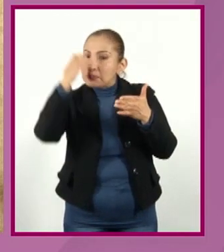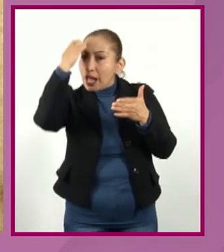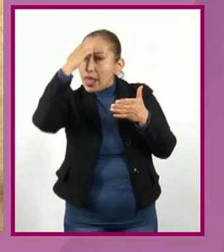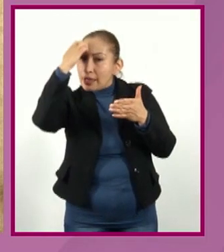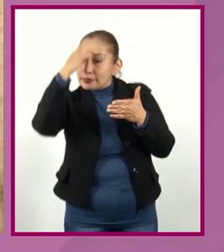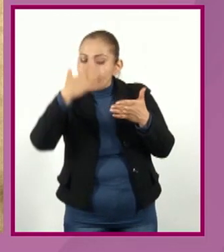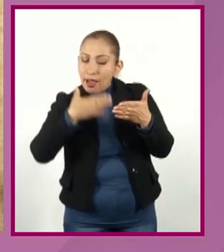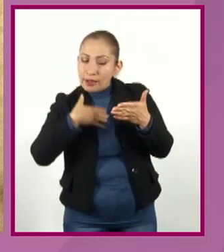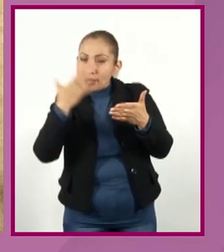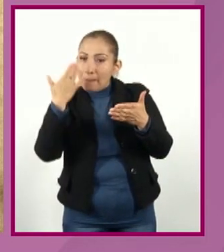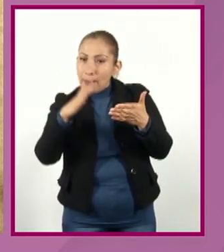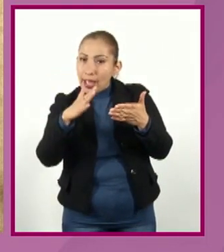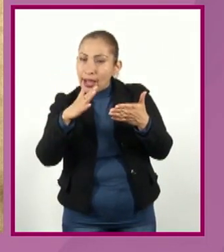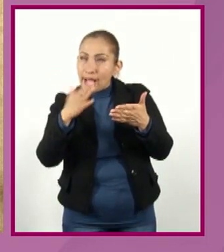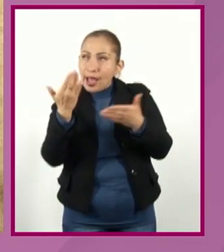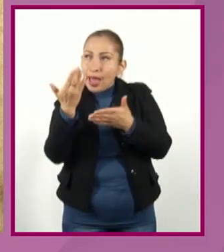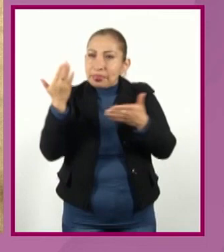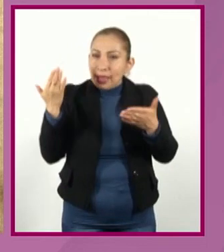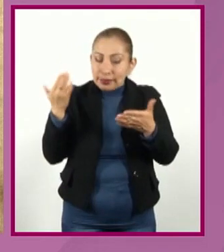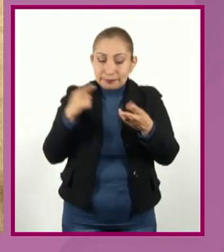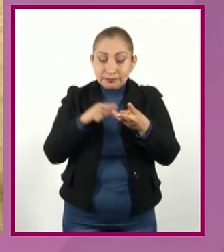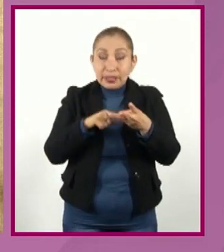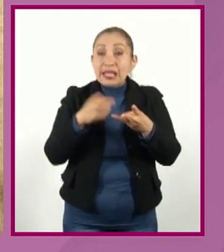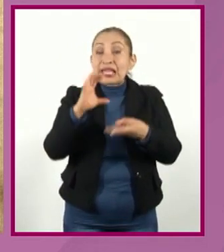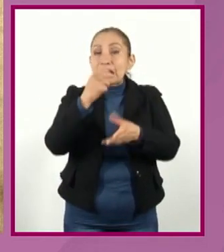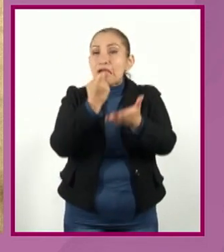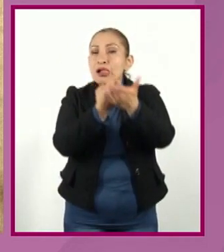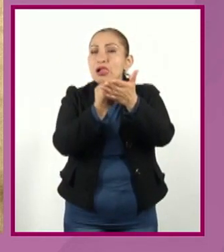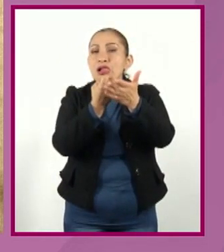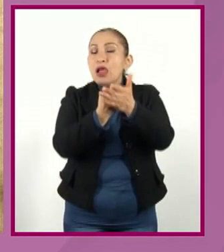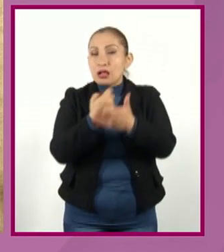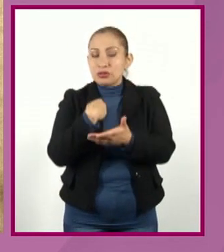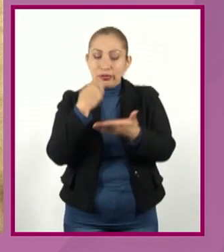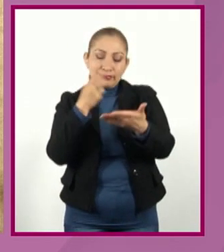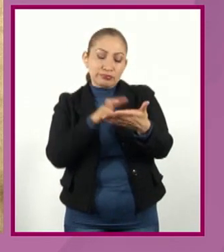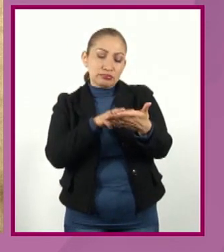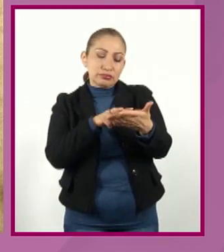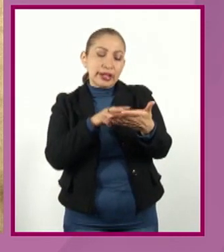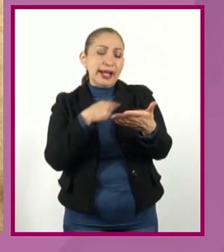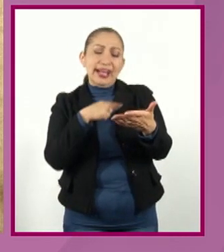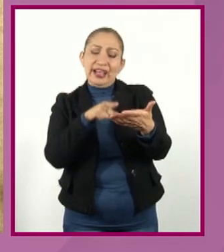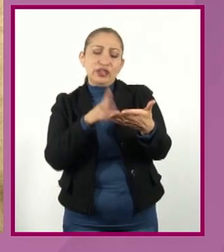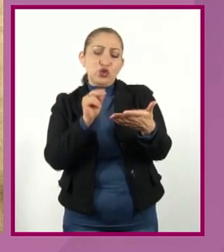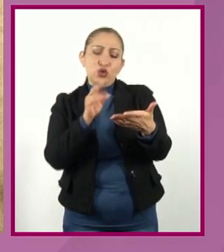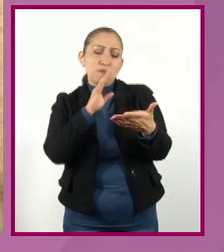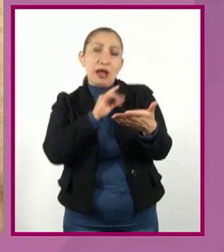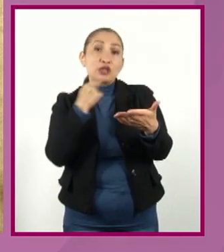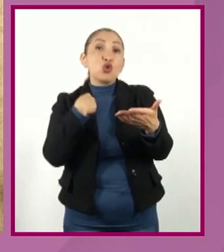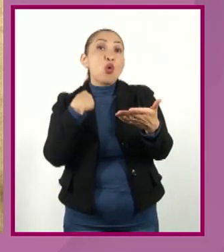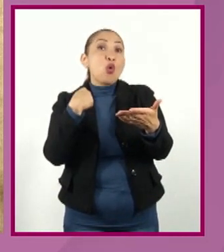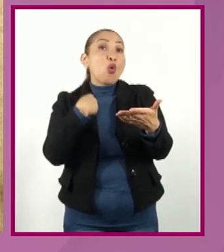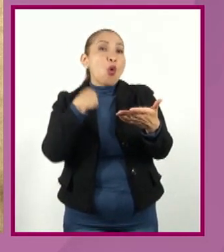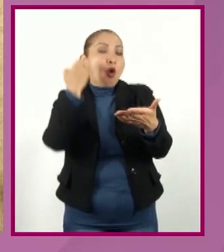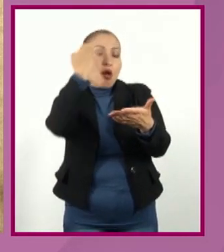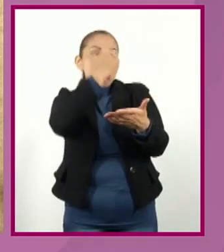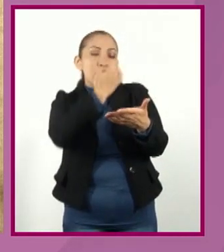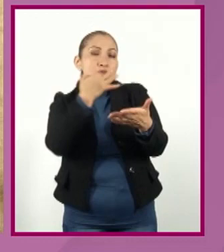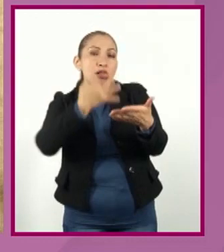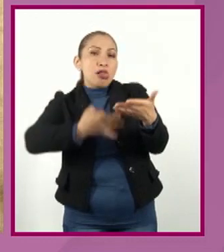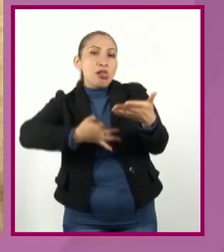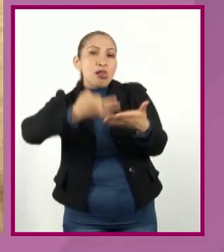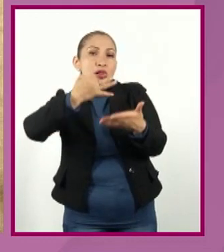personales y saberes previos. Y el crítico, en el que hacemos un juicio valorativo del texto empleando nuestro criterio,